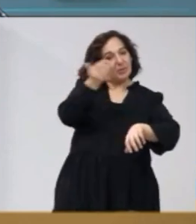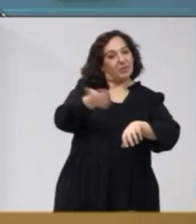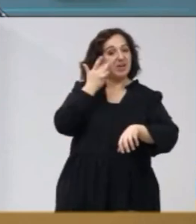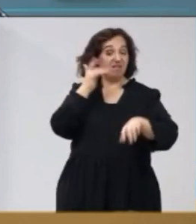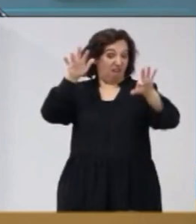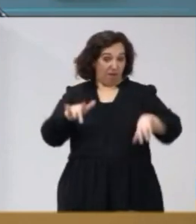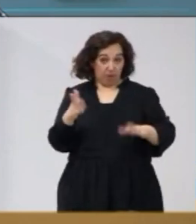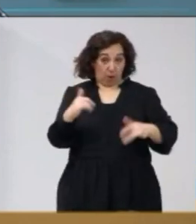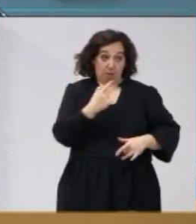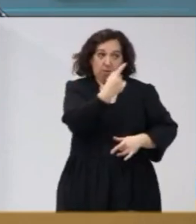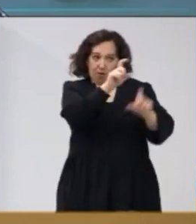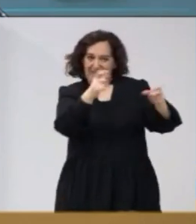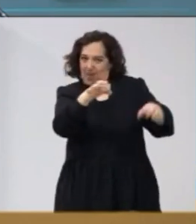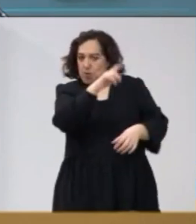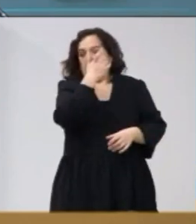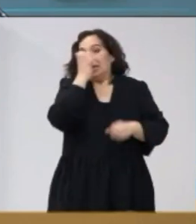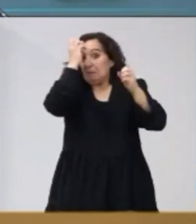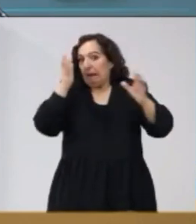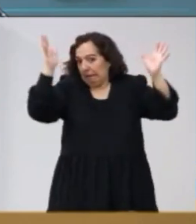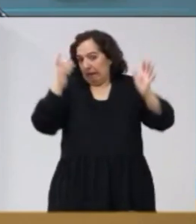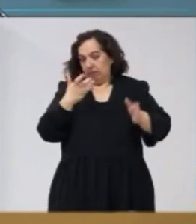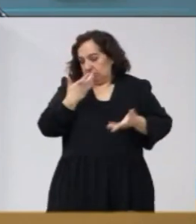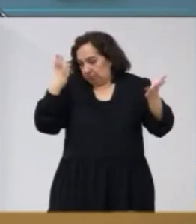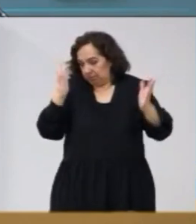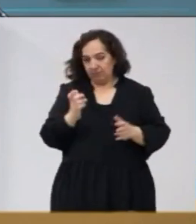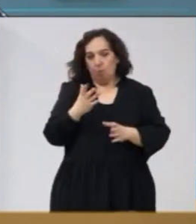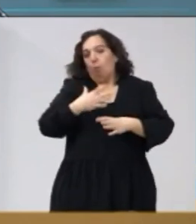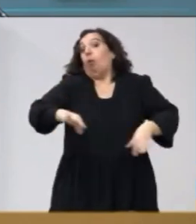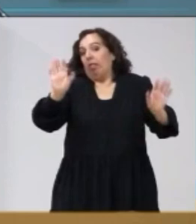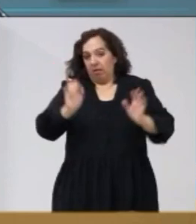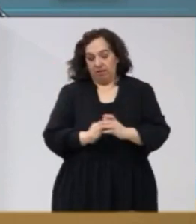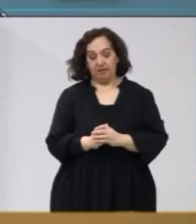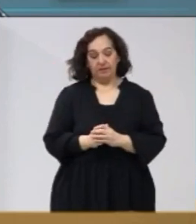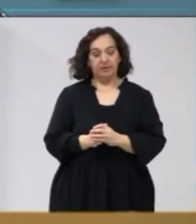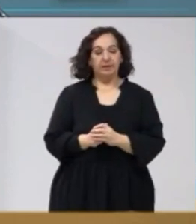Bien, imaginemos, que no sé si será el caso, pero pudiera serlo, ¿no?